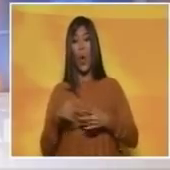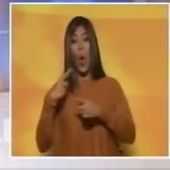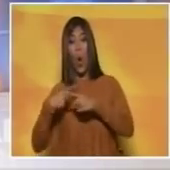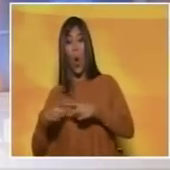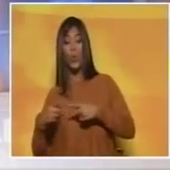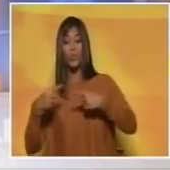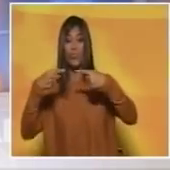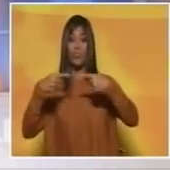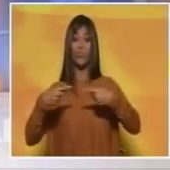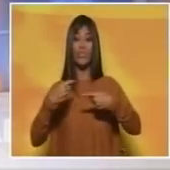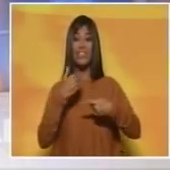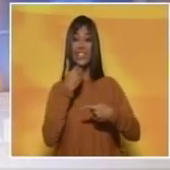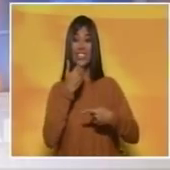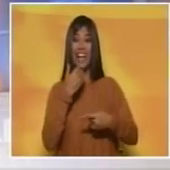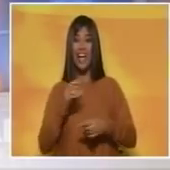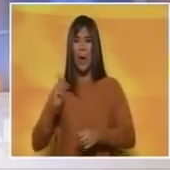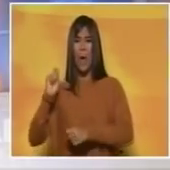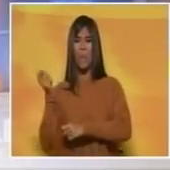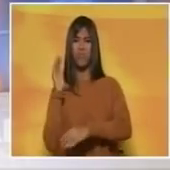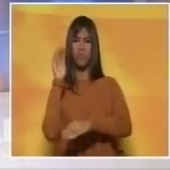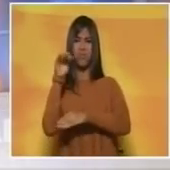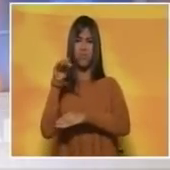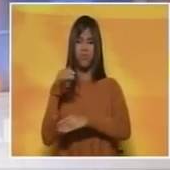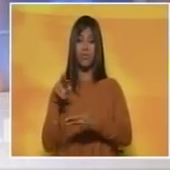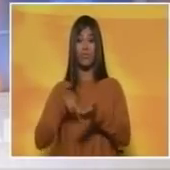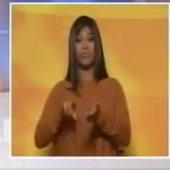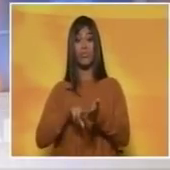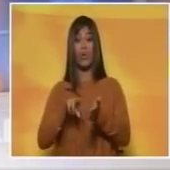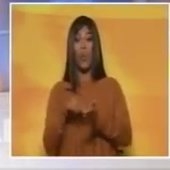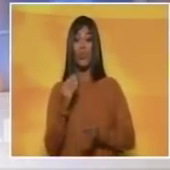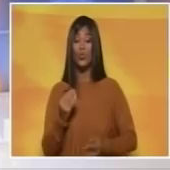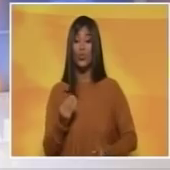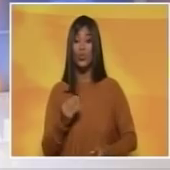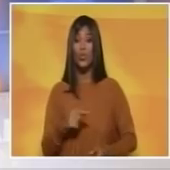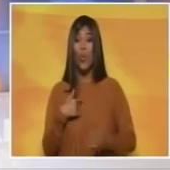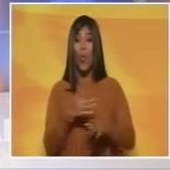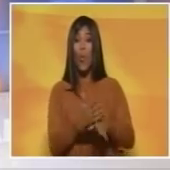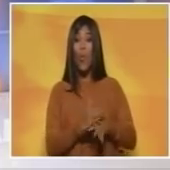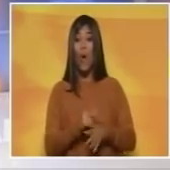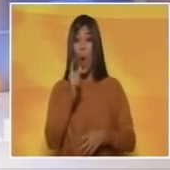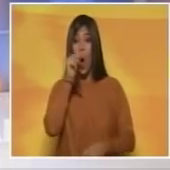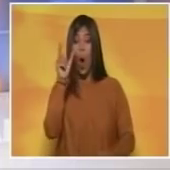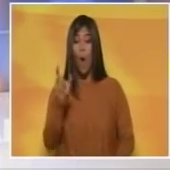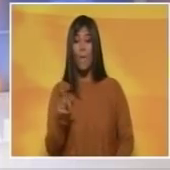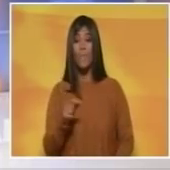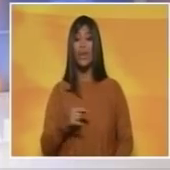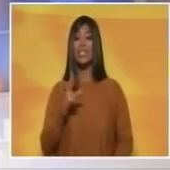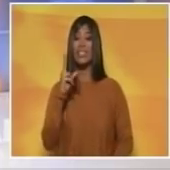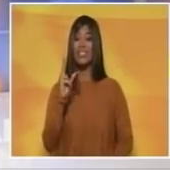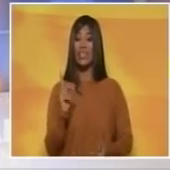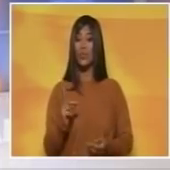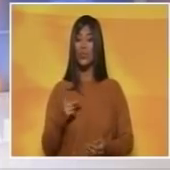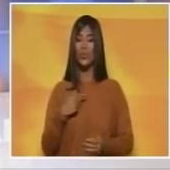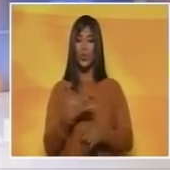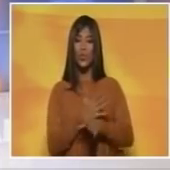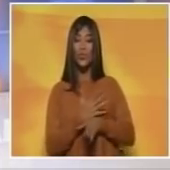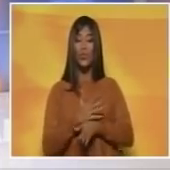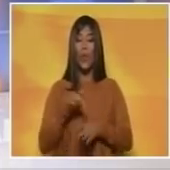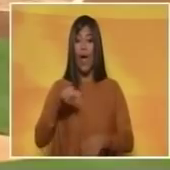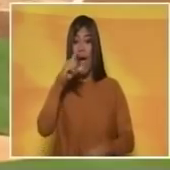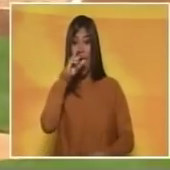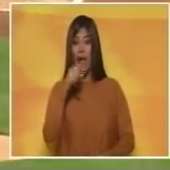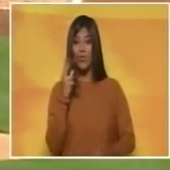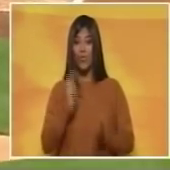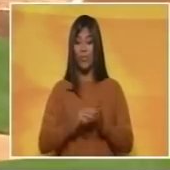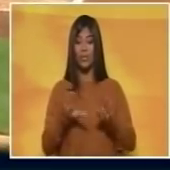Filadelfia a punta de estacazos en una jornada en la que Aníbal Sánchez alcanzó su segundo lauro del año. Iniciamos